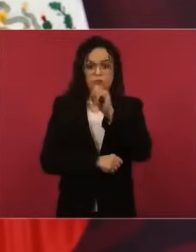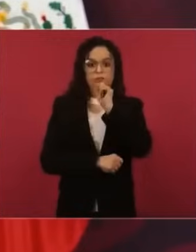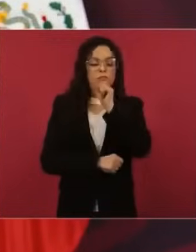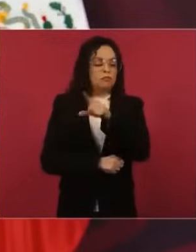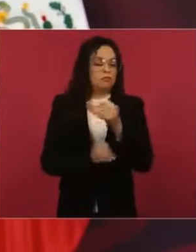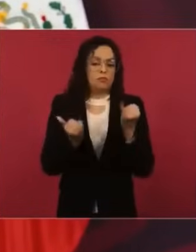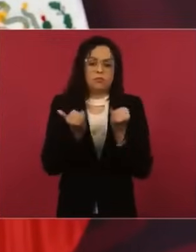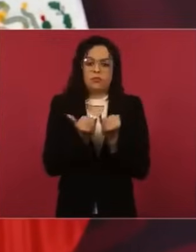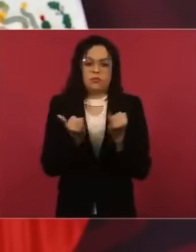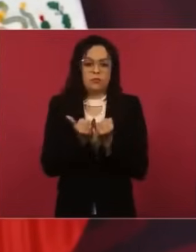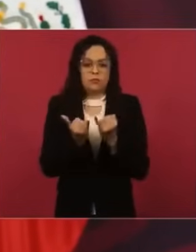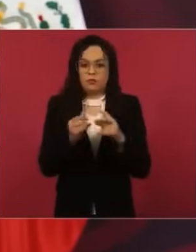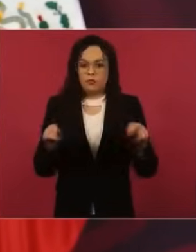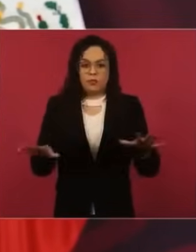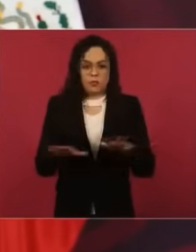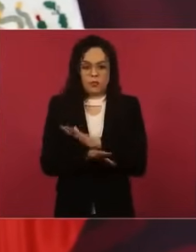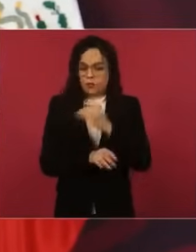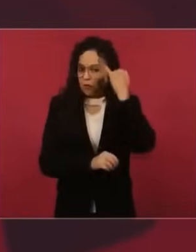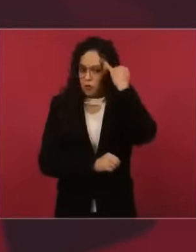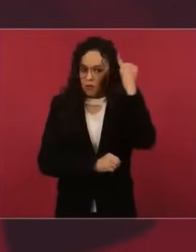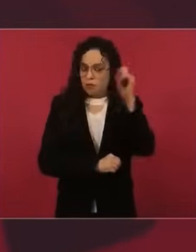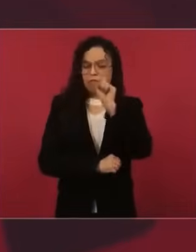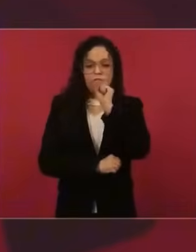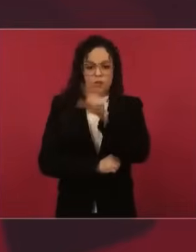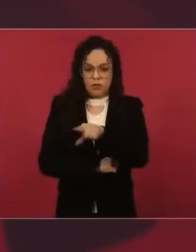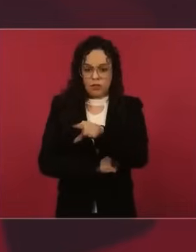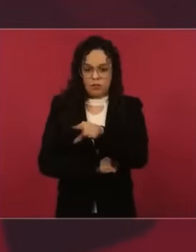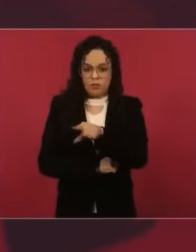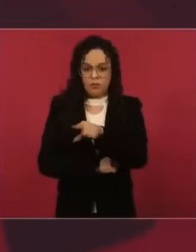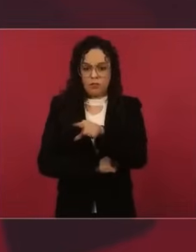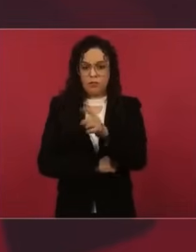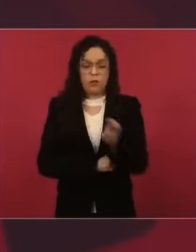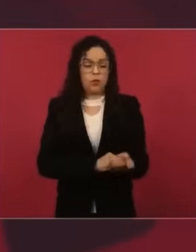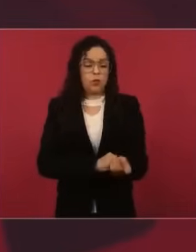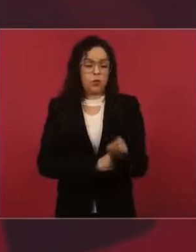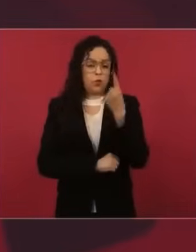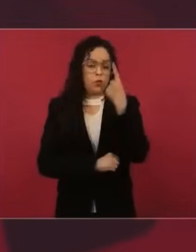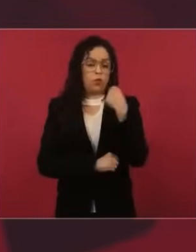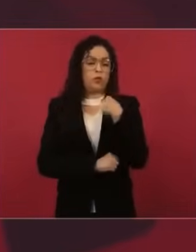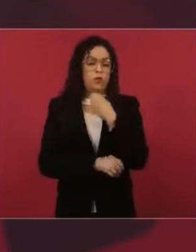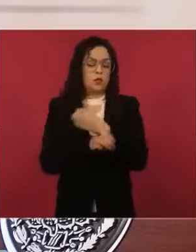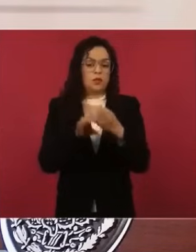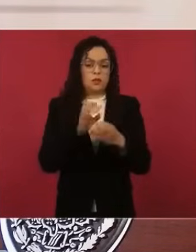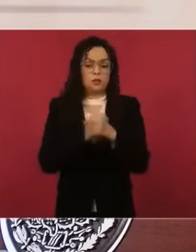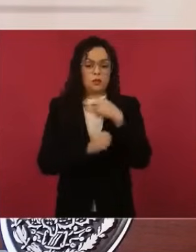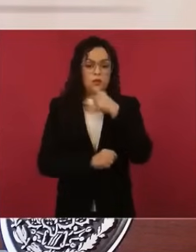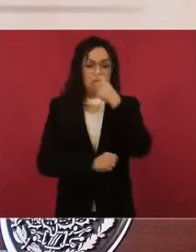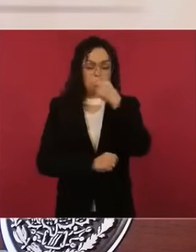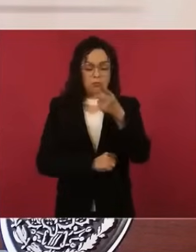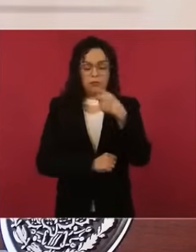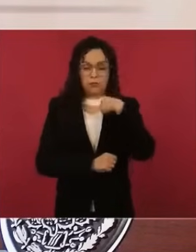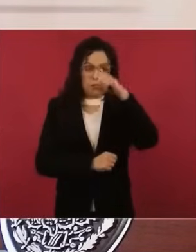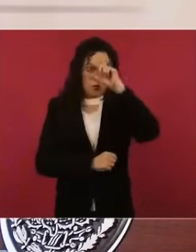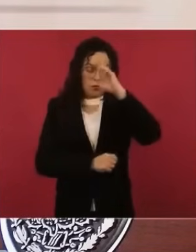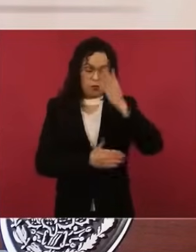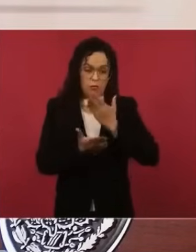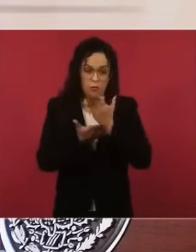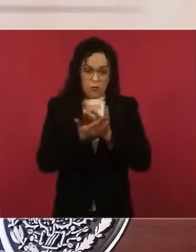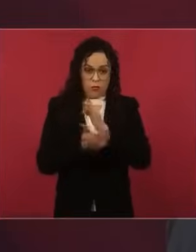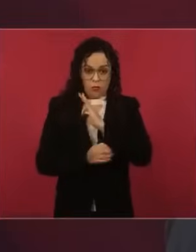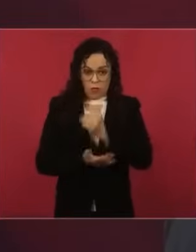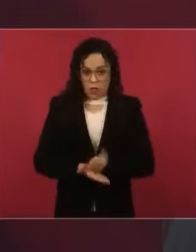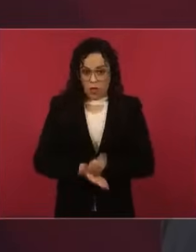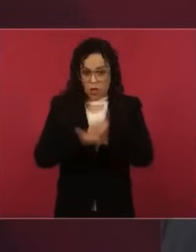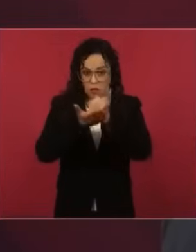yo quiero más de esas Fuerzas Armadas y no las de Ayotzinapa, no las que reprimían al pueblo. Yo quiero más un